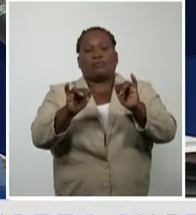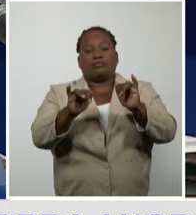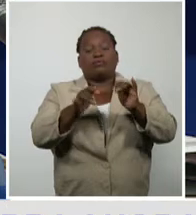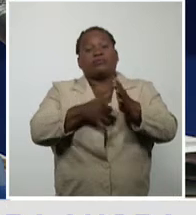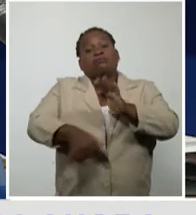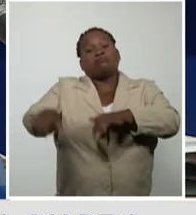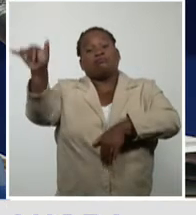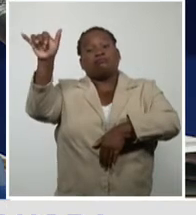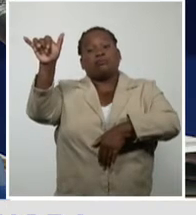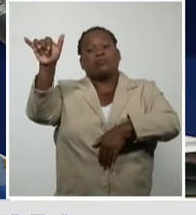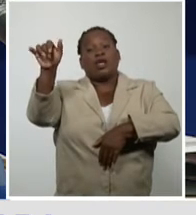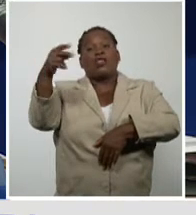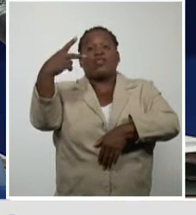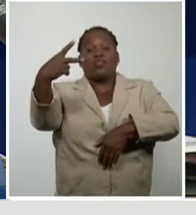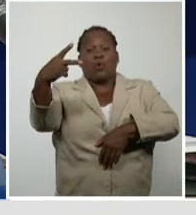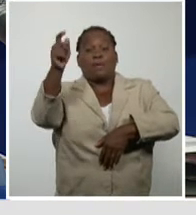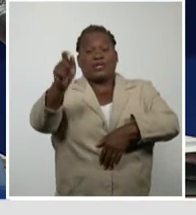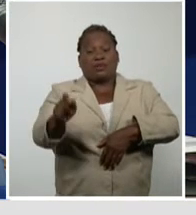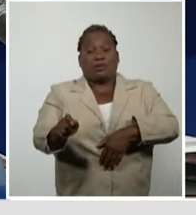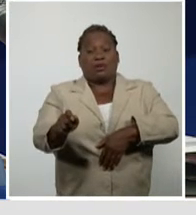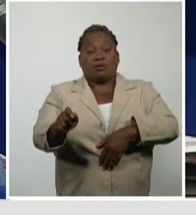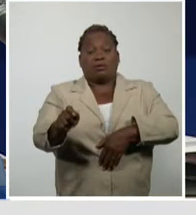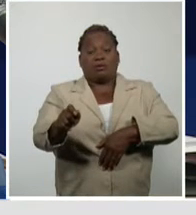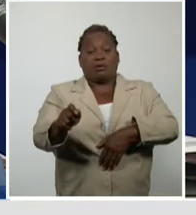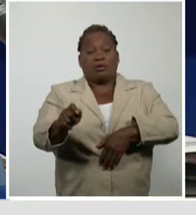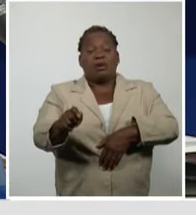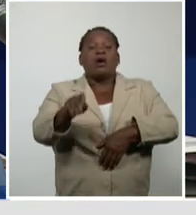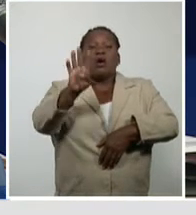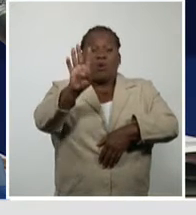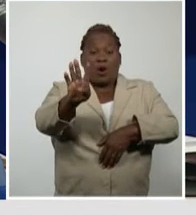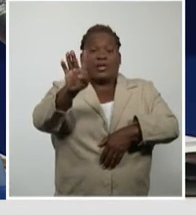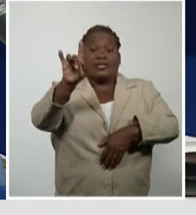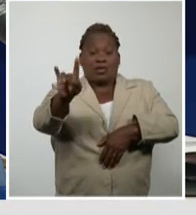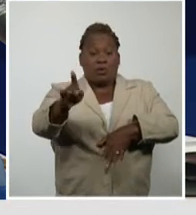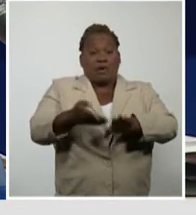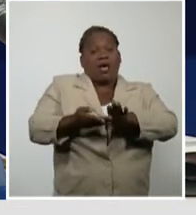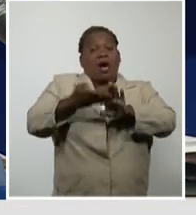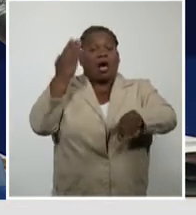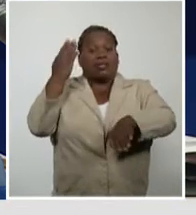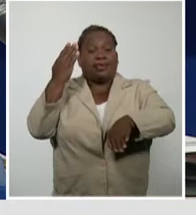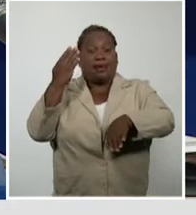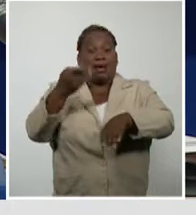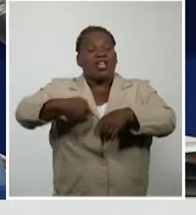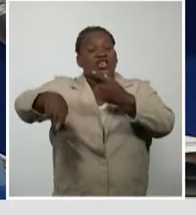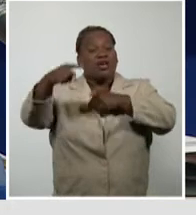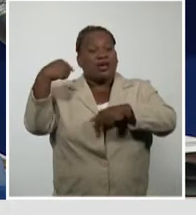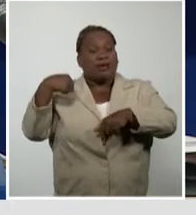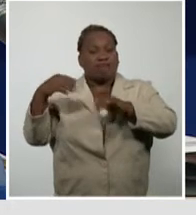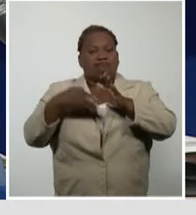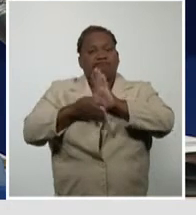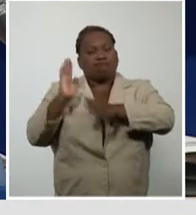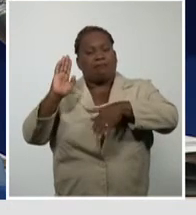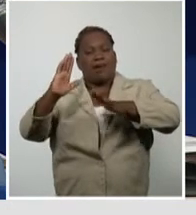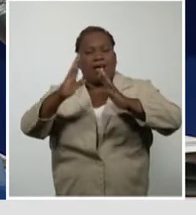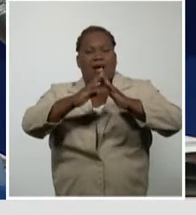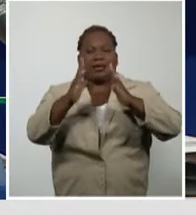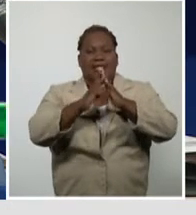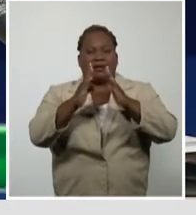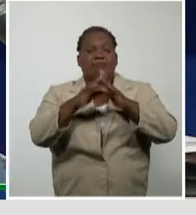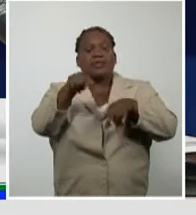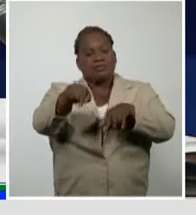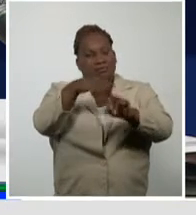personas, se dieron 49 altas en el día de ayer, relación positiva, relación con